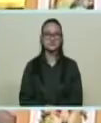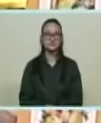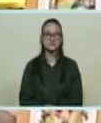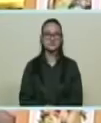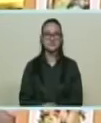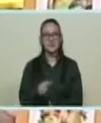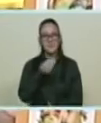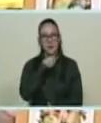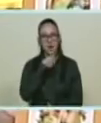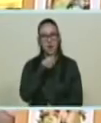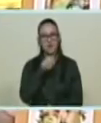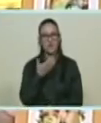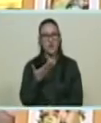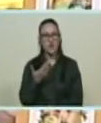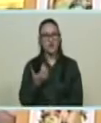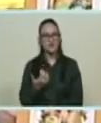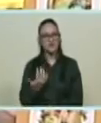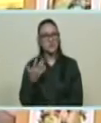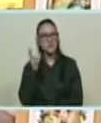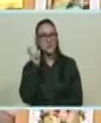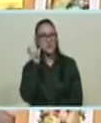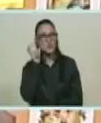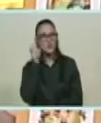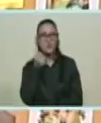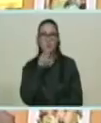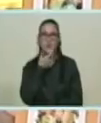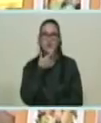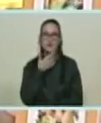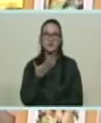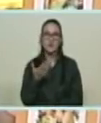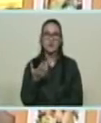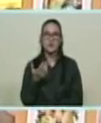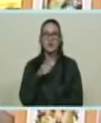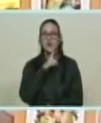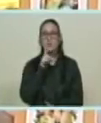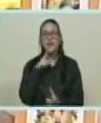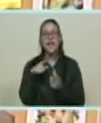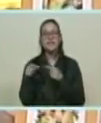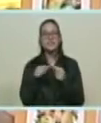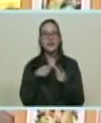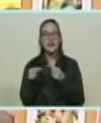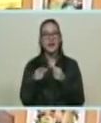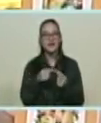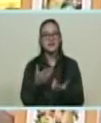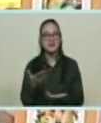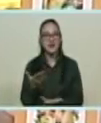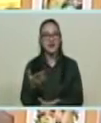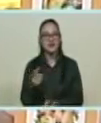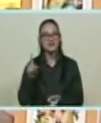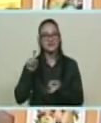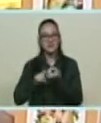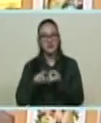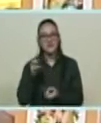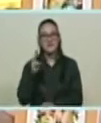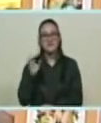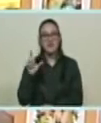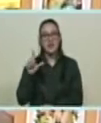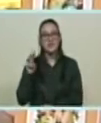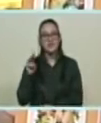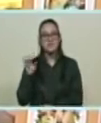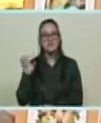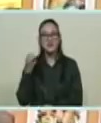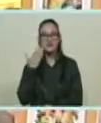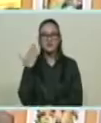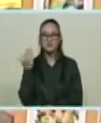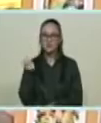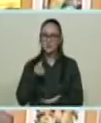Dale un micrófono, vale, que Estrella está inspirada. Estrella es compañera de vida de Felipe García, que hace esta